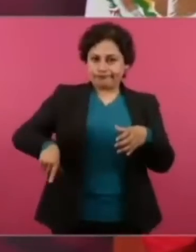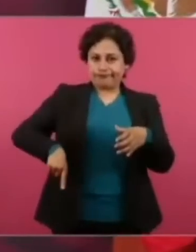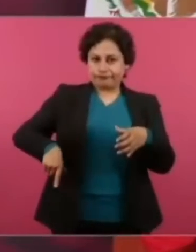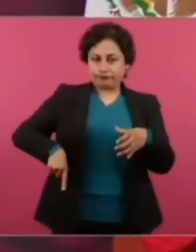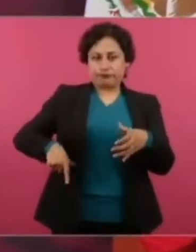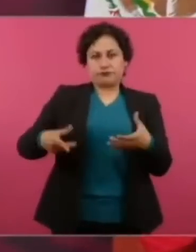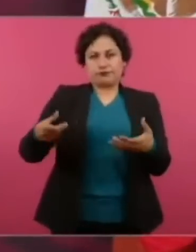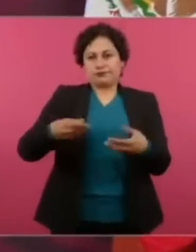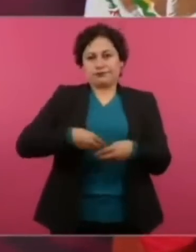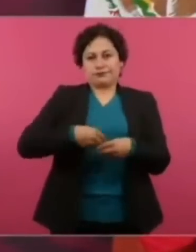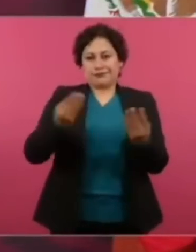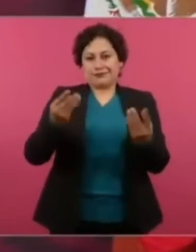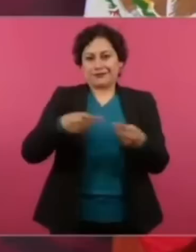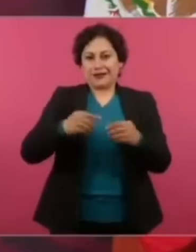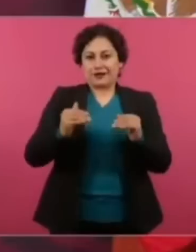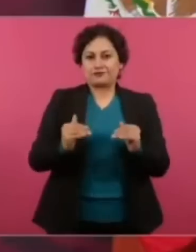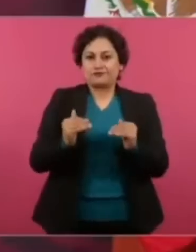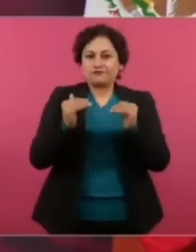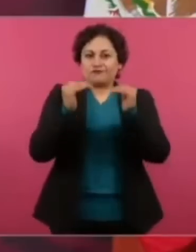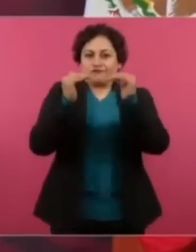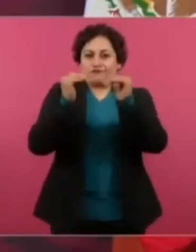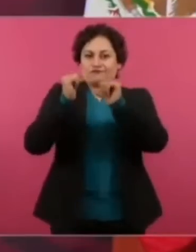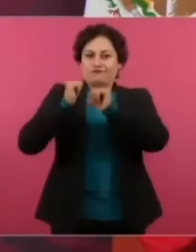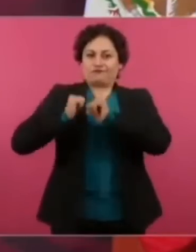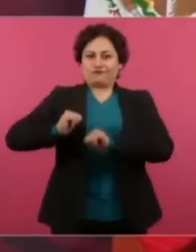subieron, y esos son los que ahora